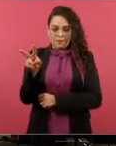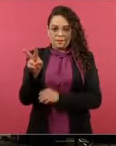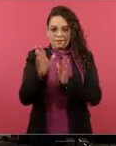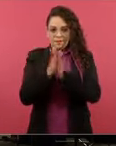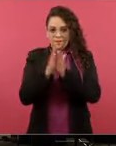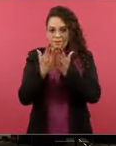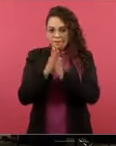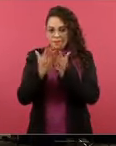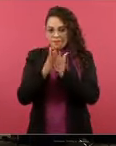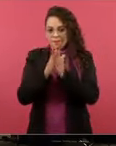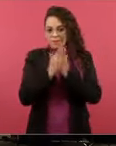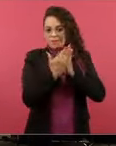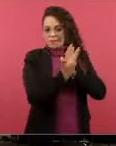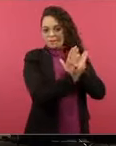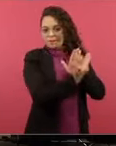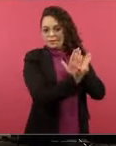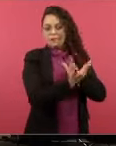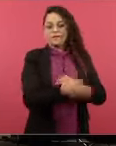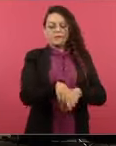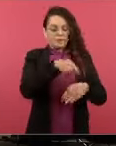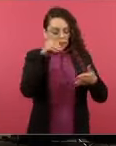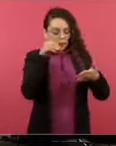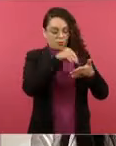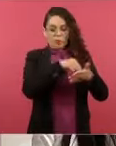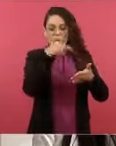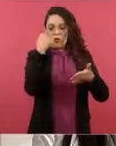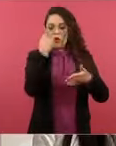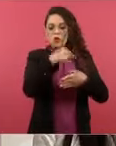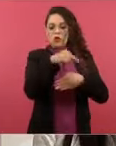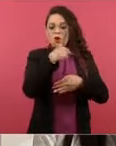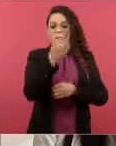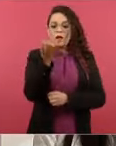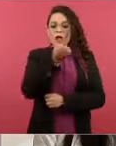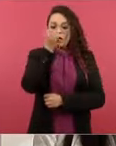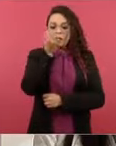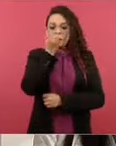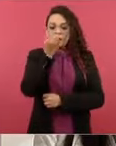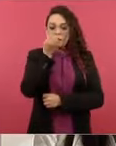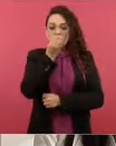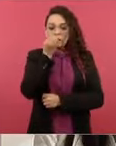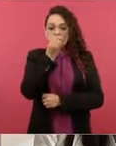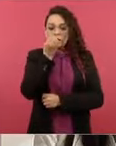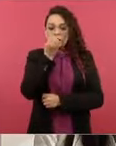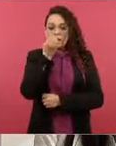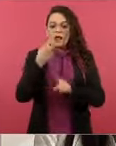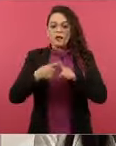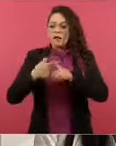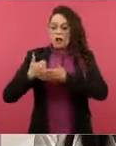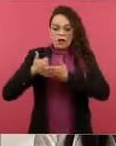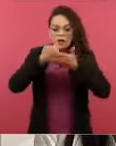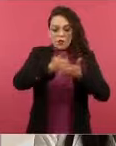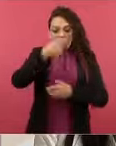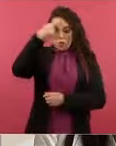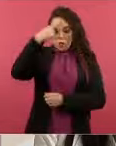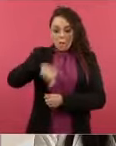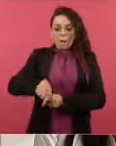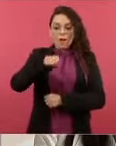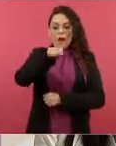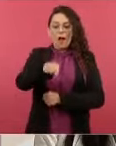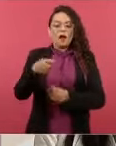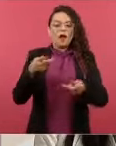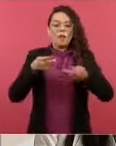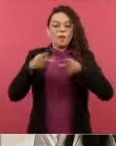está anotado el nombre, la escuela y el grado de maestra que ayudó a la construcción del proyecto.